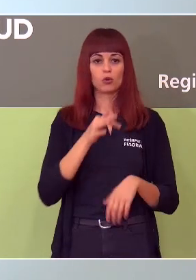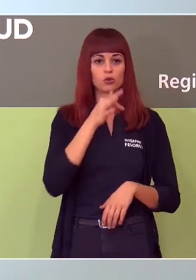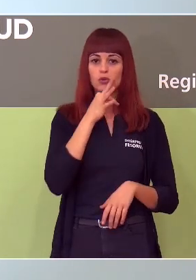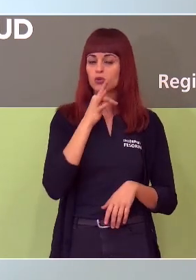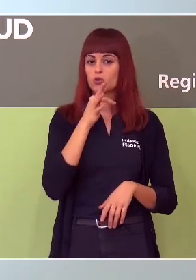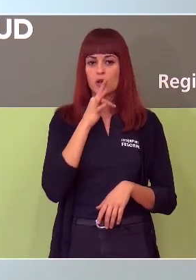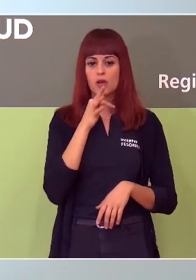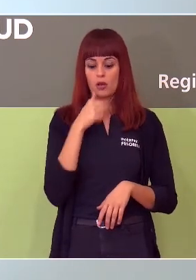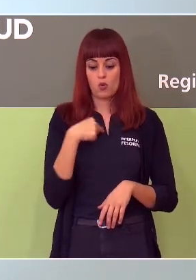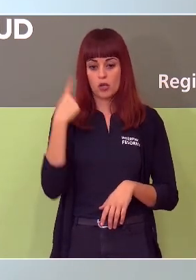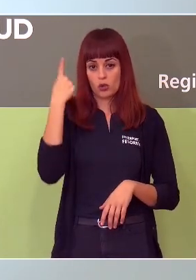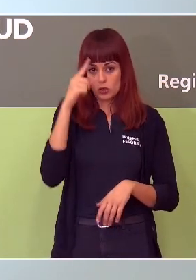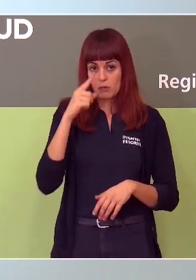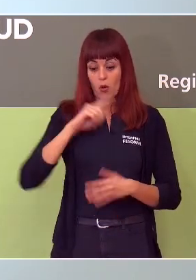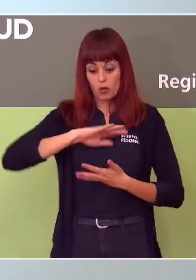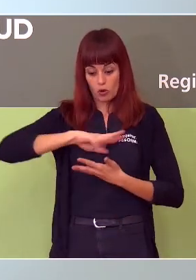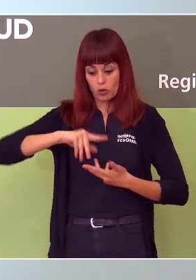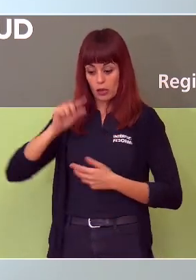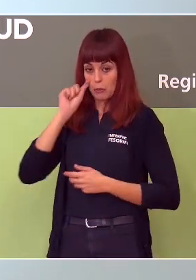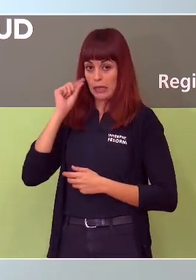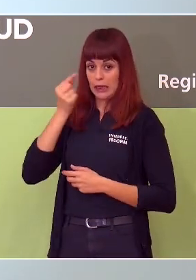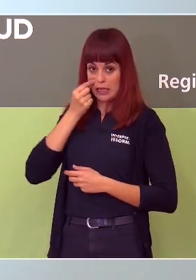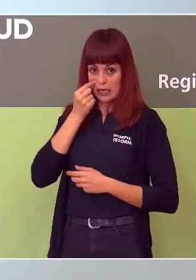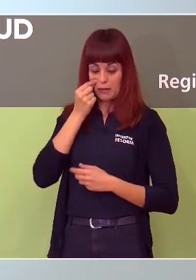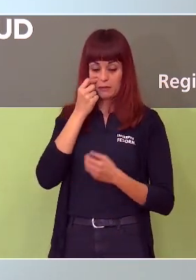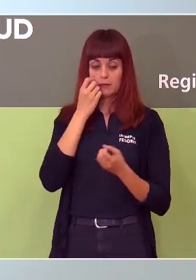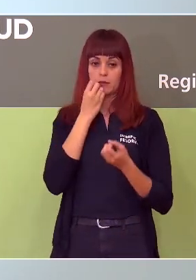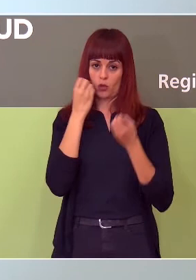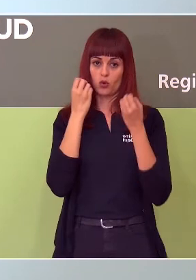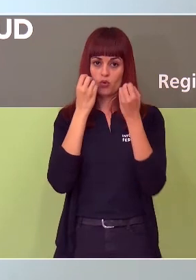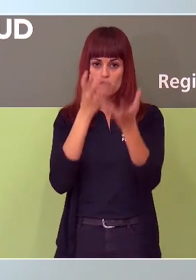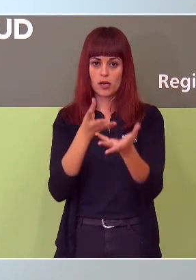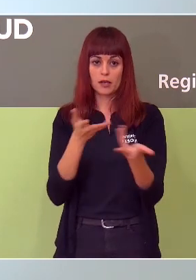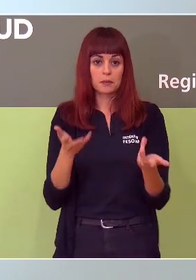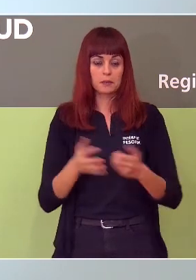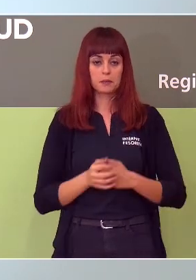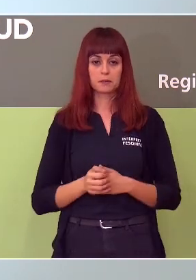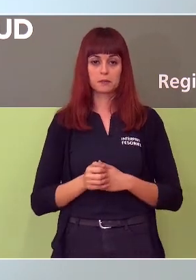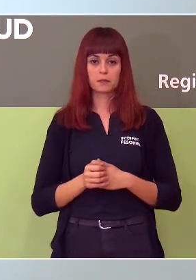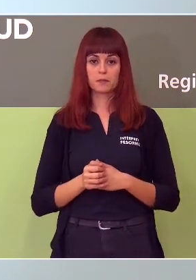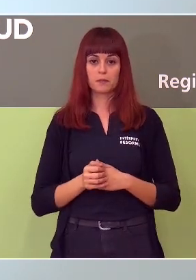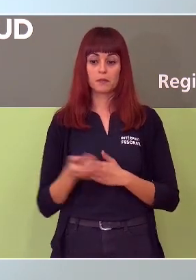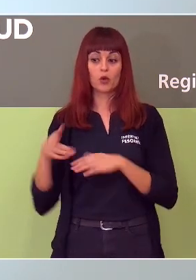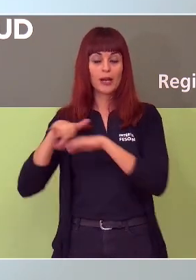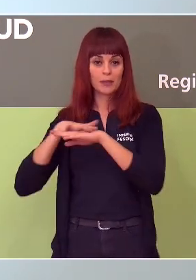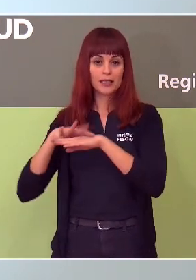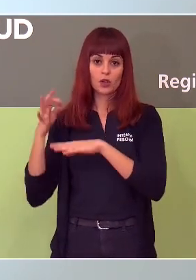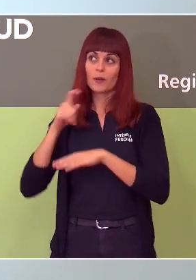en cuanto tenga noticias que me dé el Ministerio, se lo comunicaré, pero bueno, es el Ministerio que tiene que indicar los